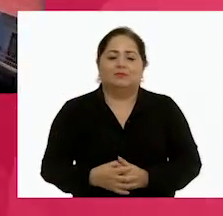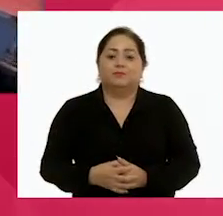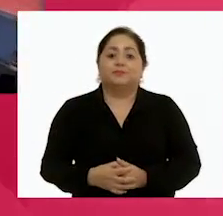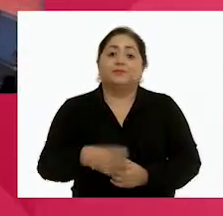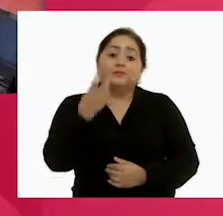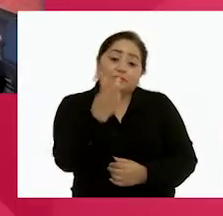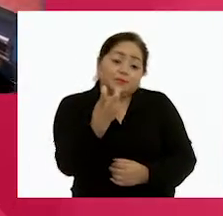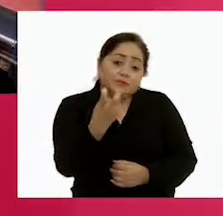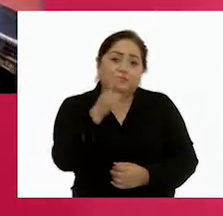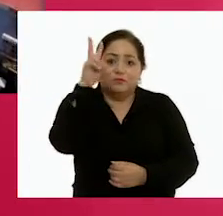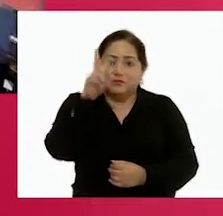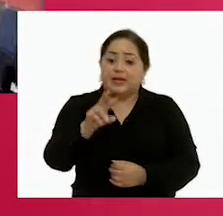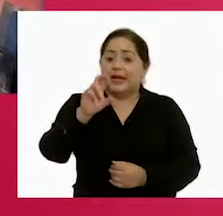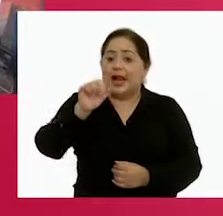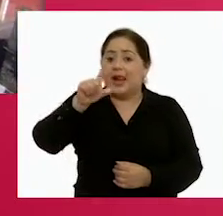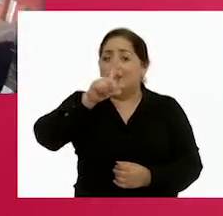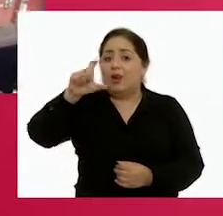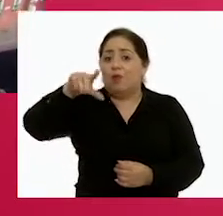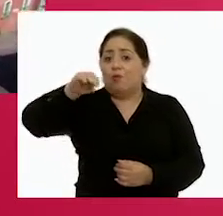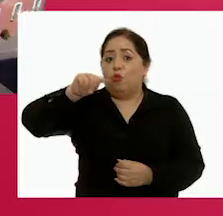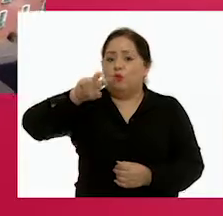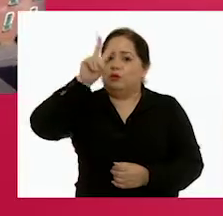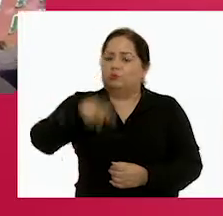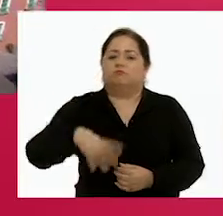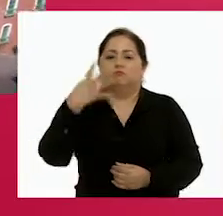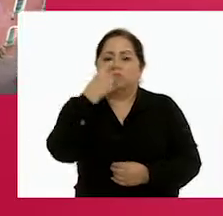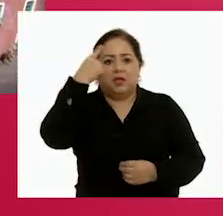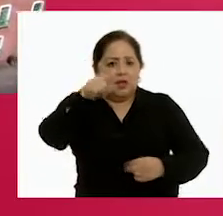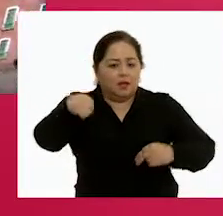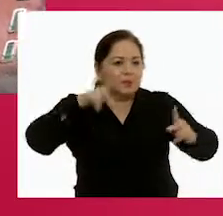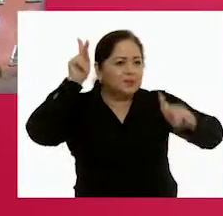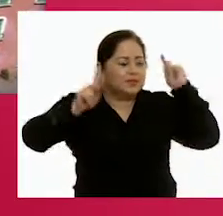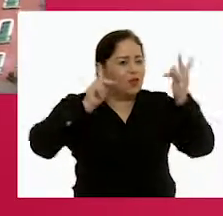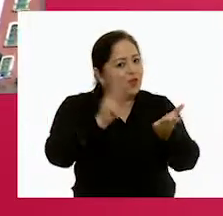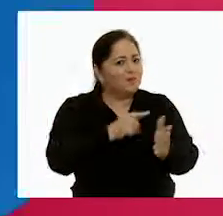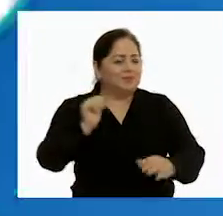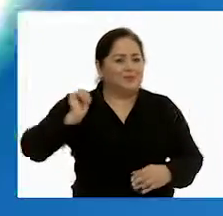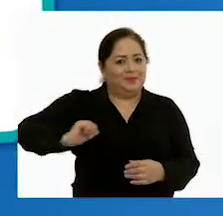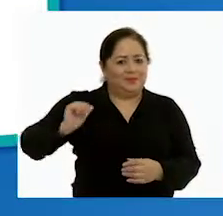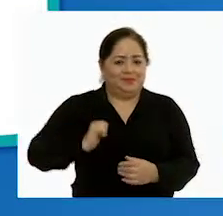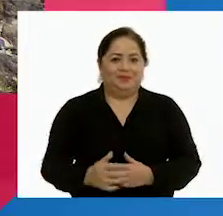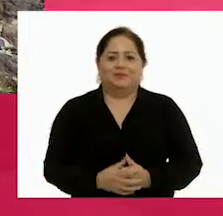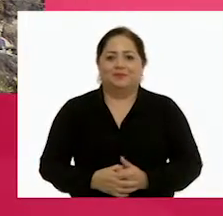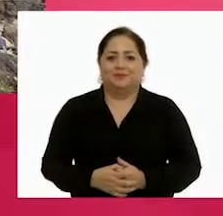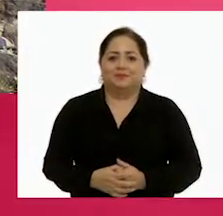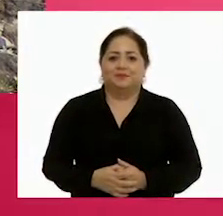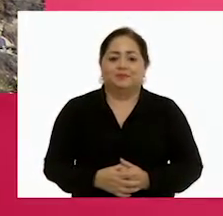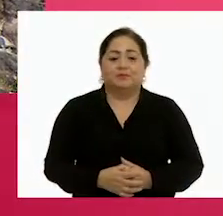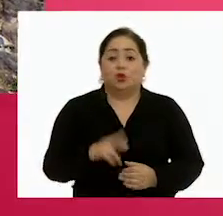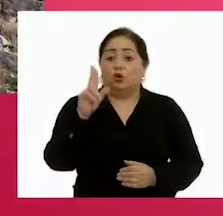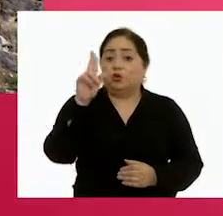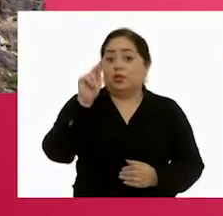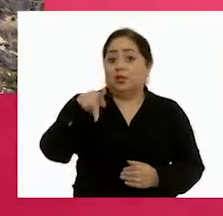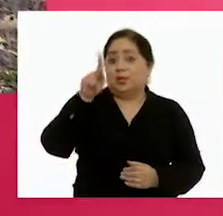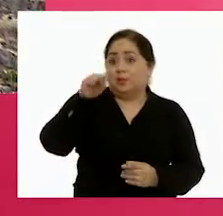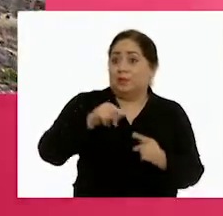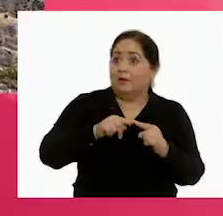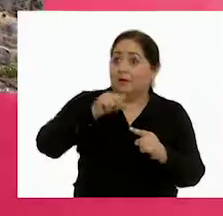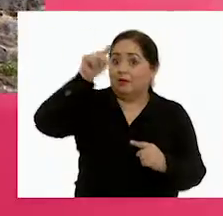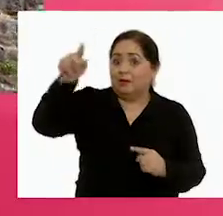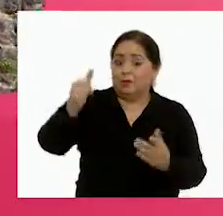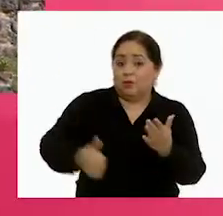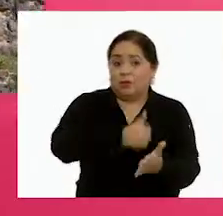Así pues, Real del Monte nos ofrece una cálida visita al pasado. A 80 kilómetros al norte de la